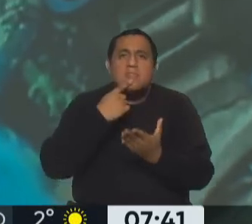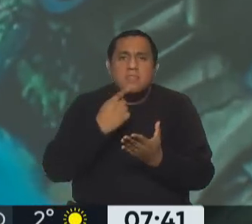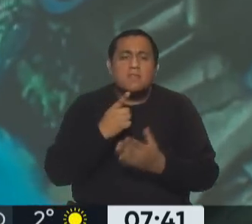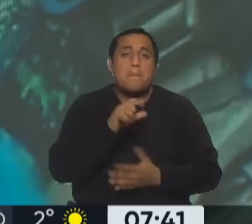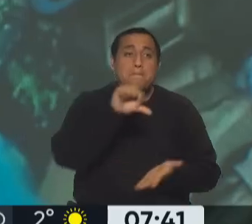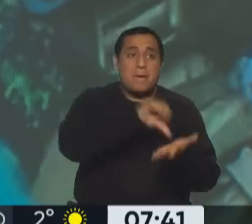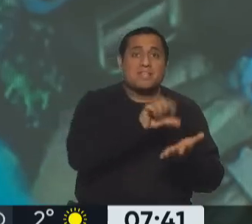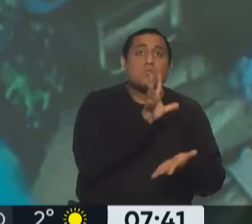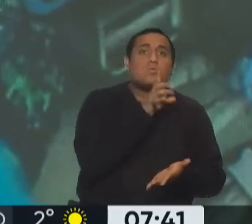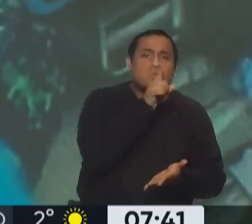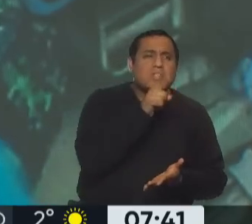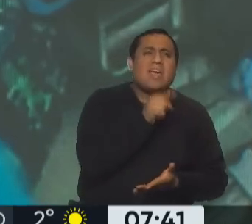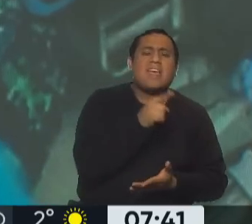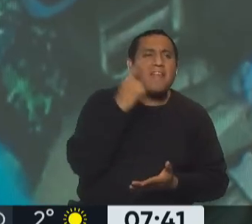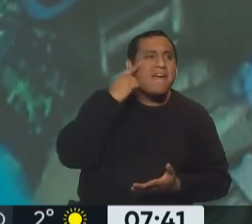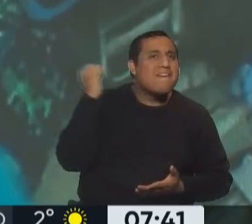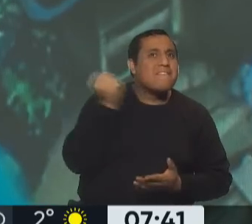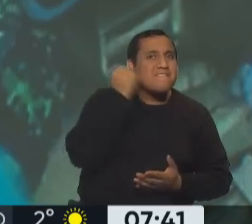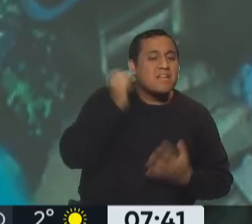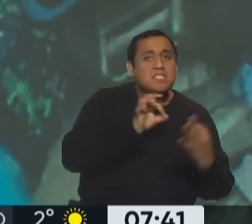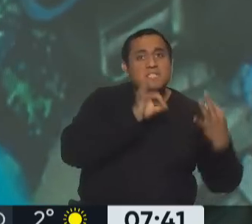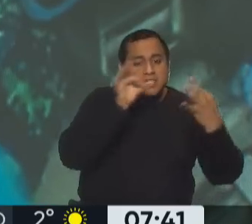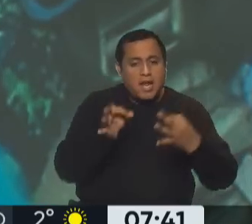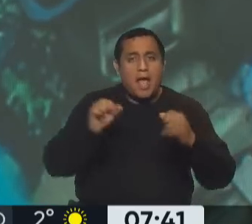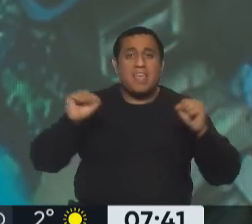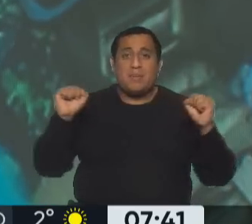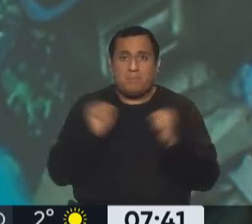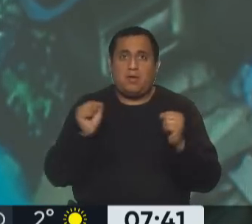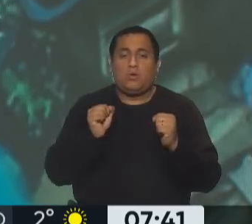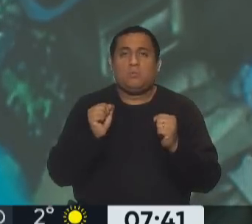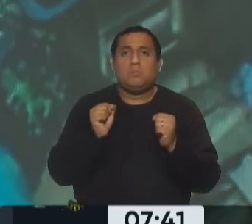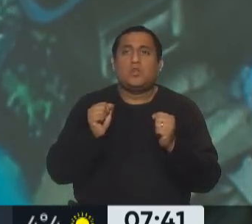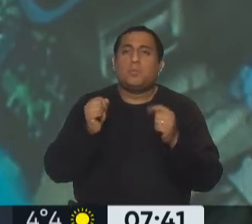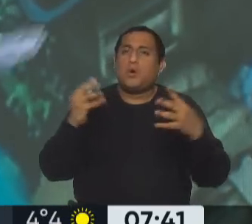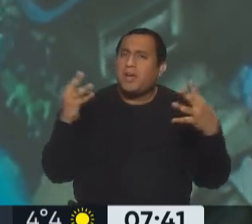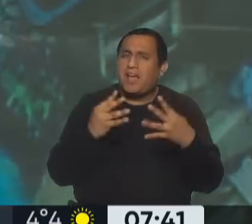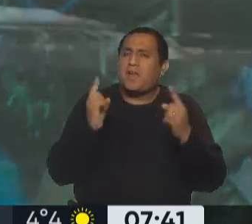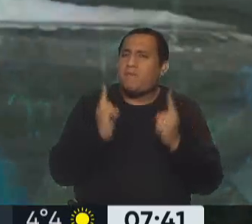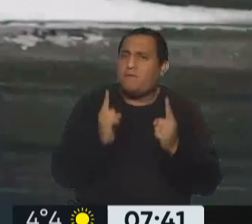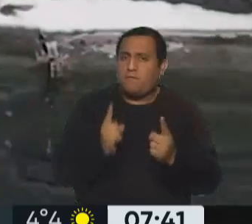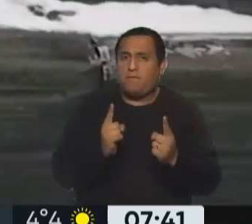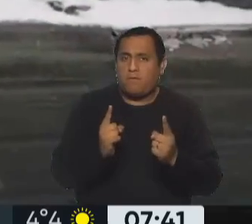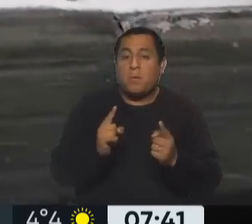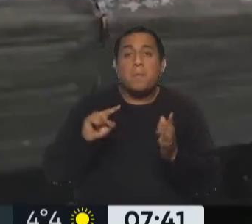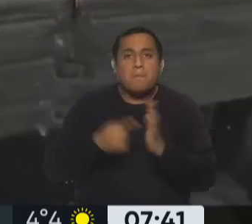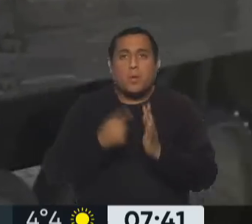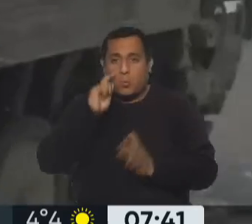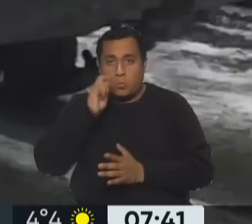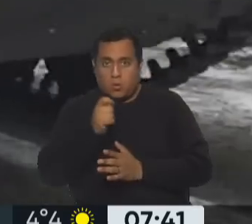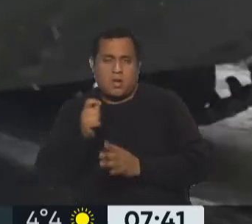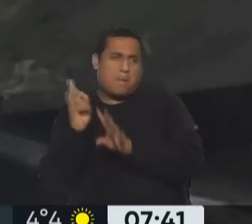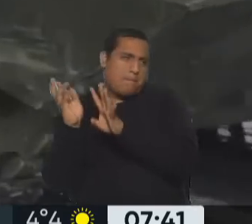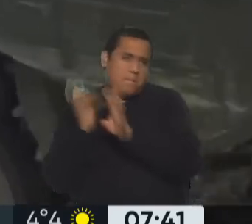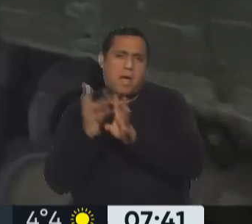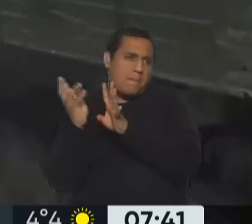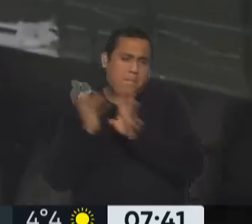lo que pretendía era llegar al invierno y tratar de alargar el conflicto. Pero bueno, esta contraofensiva ucraniana exitosa que